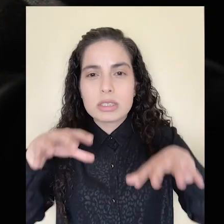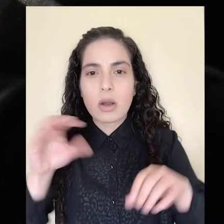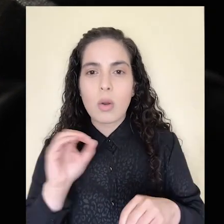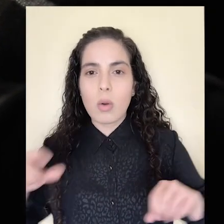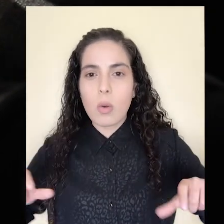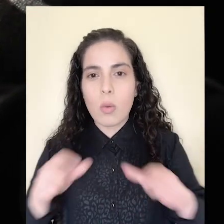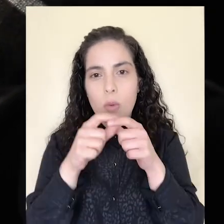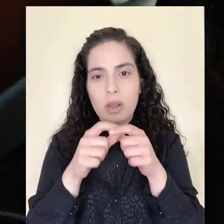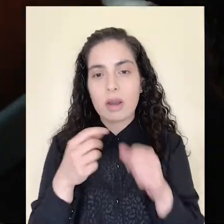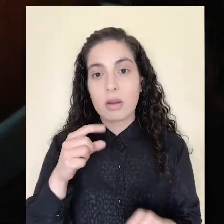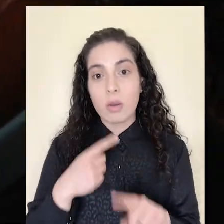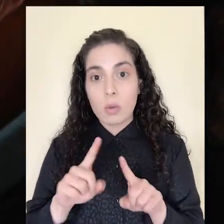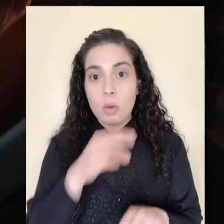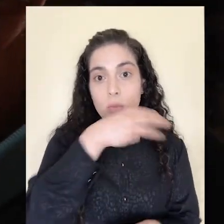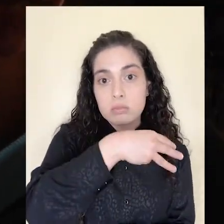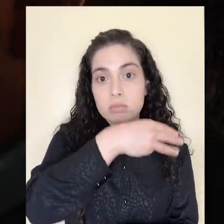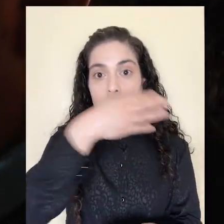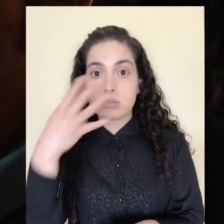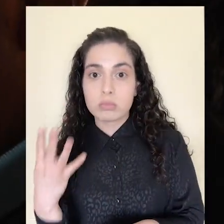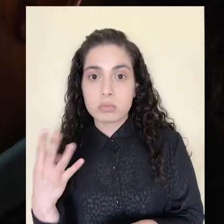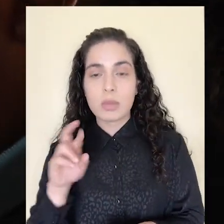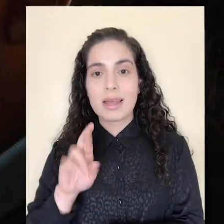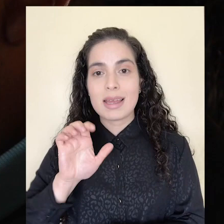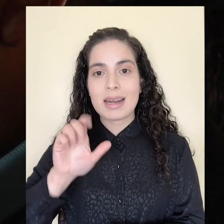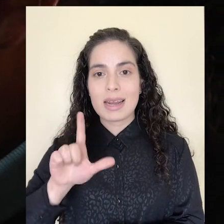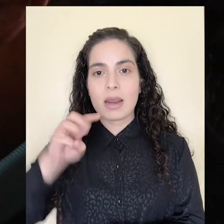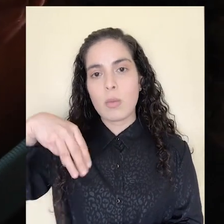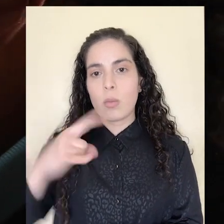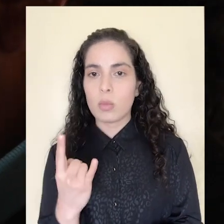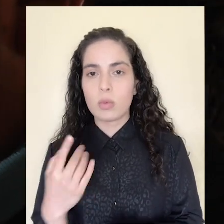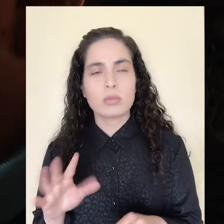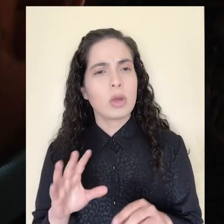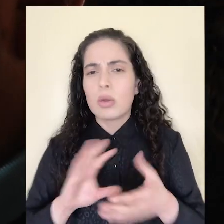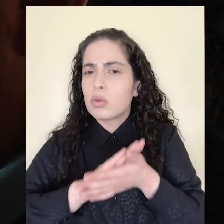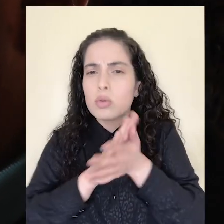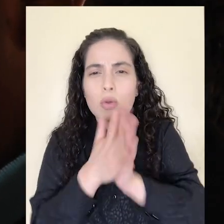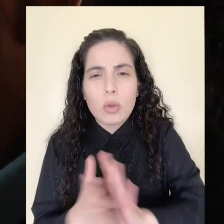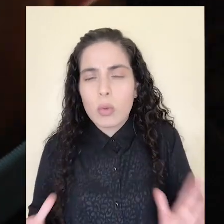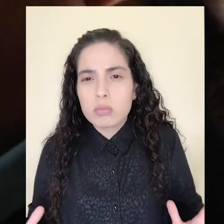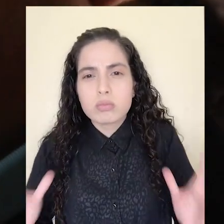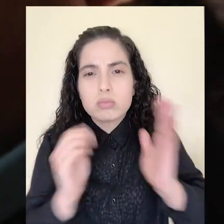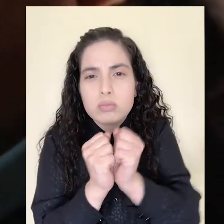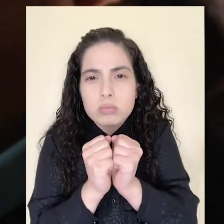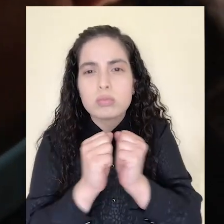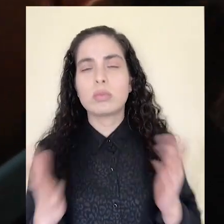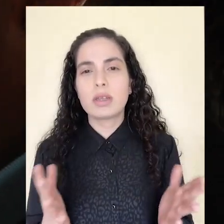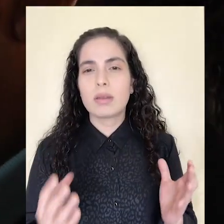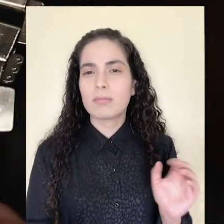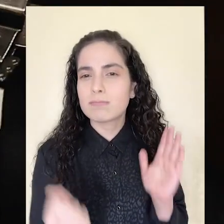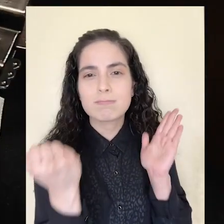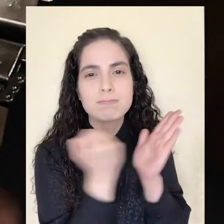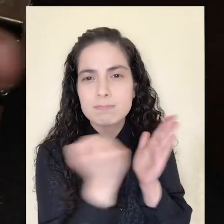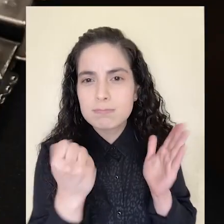cerro o un volcán. El tema, tú te fijas, todo esto va cincelado, o sea, esto va con identidad, esto no se pierde, todo, cada labón y cada pieza va cincelada, no